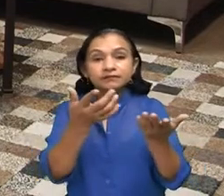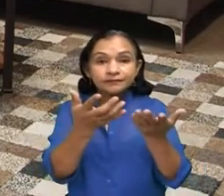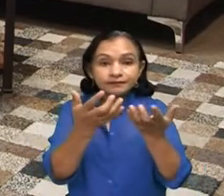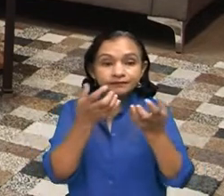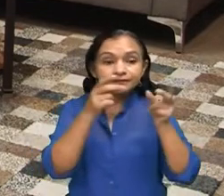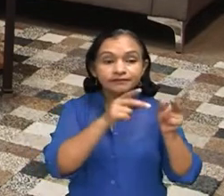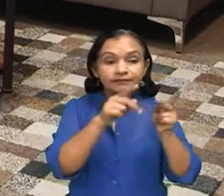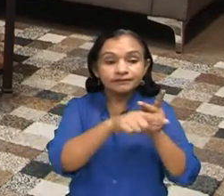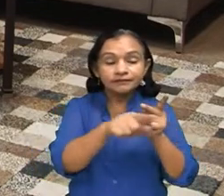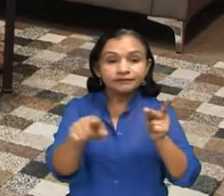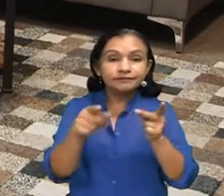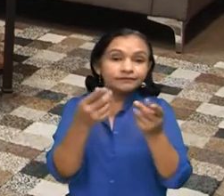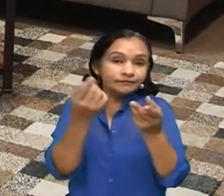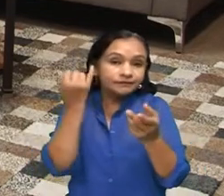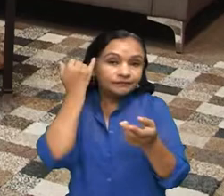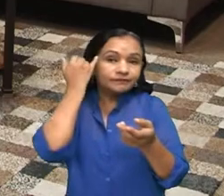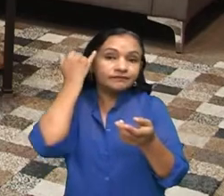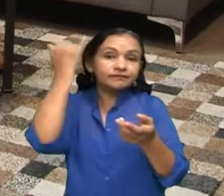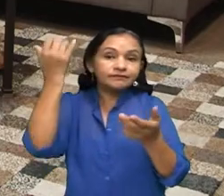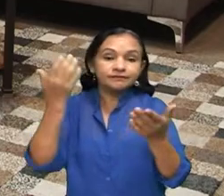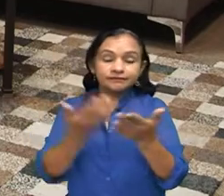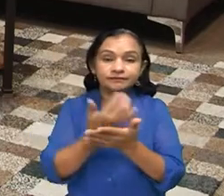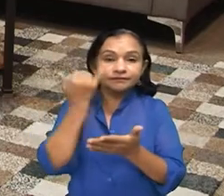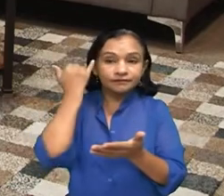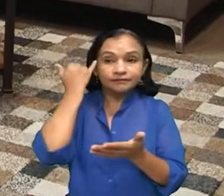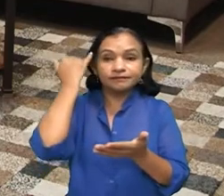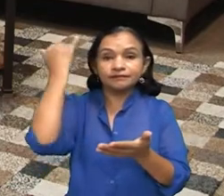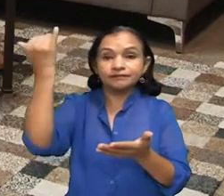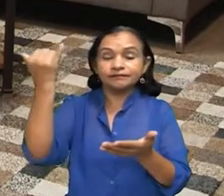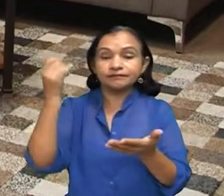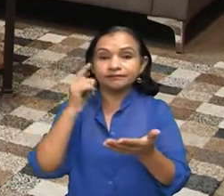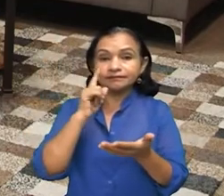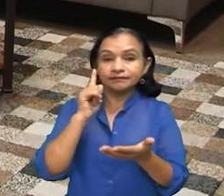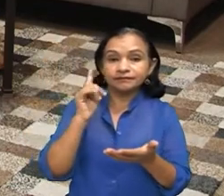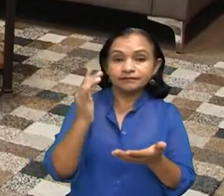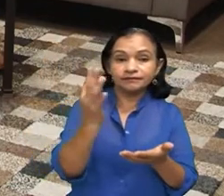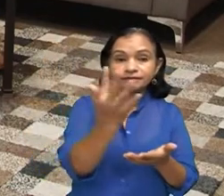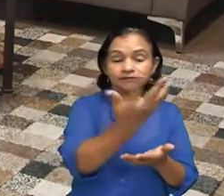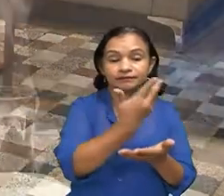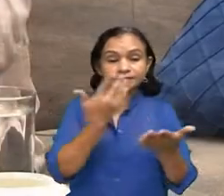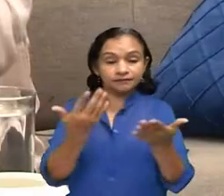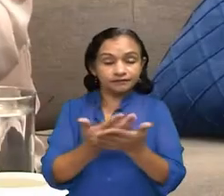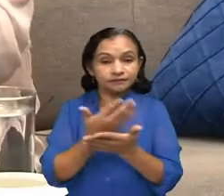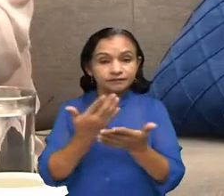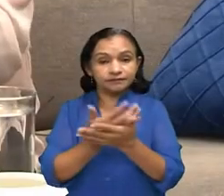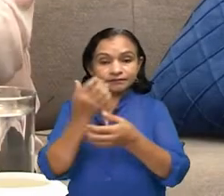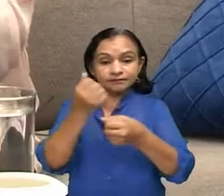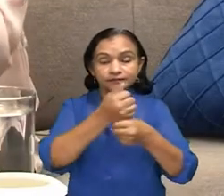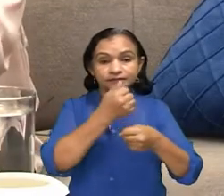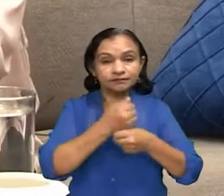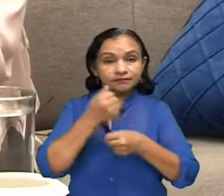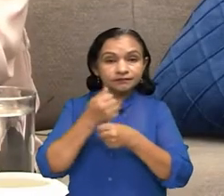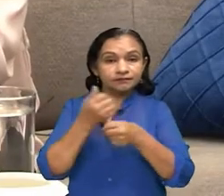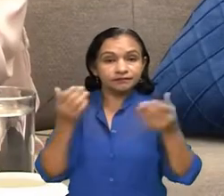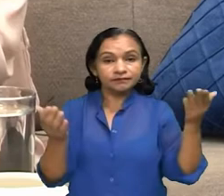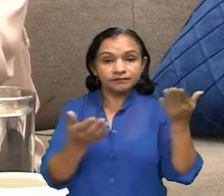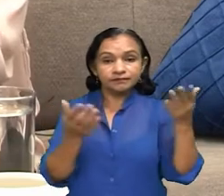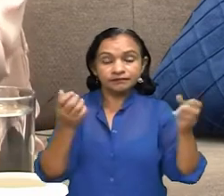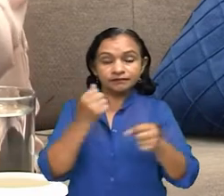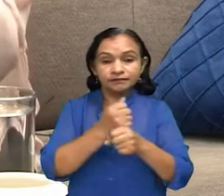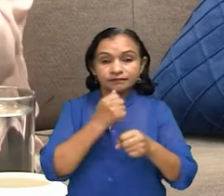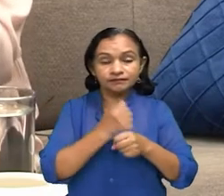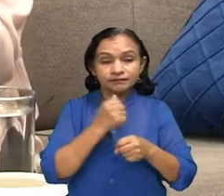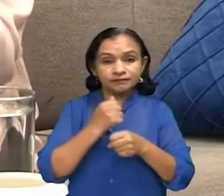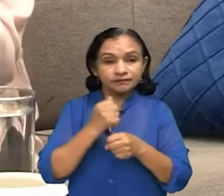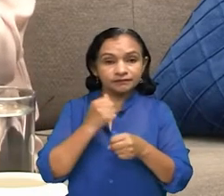es generar esa idea. Su mayor interés es de que toda esa creatividad que ellos tengan, de cómo voy a elaborar ese cuadro de tuza,